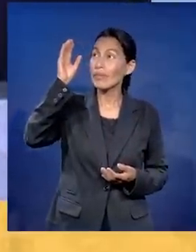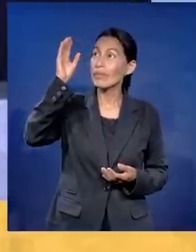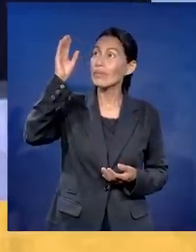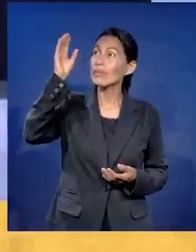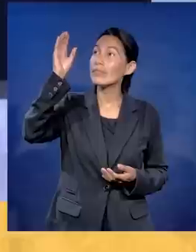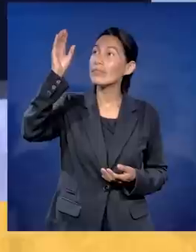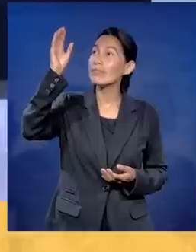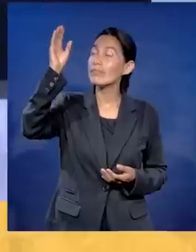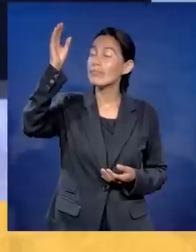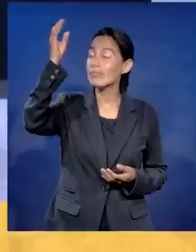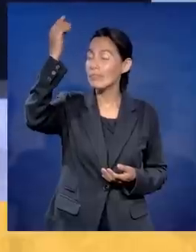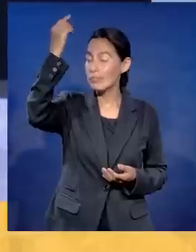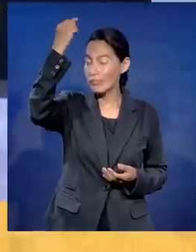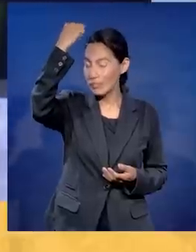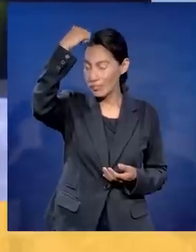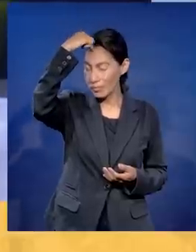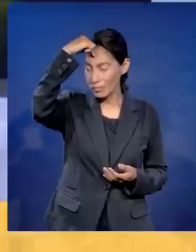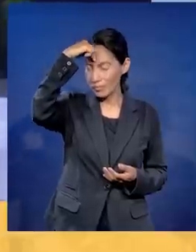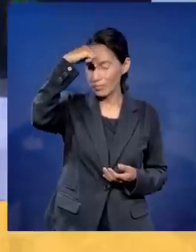Cristo